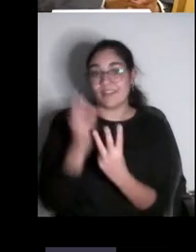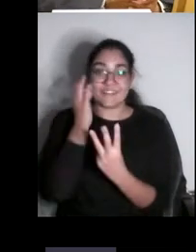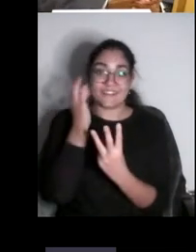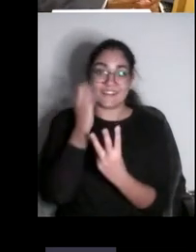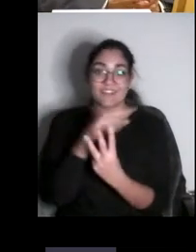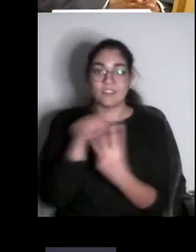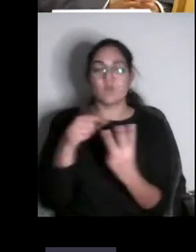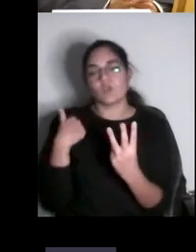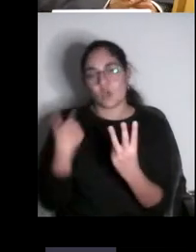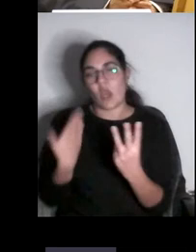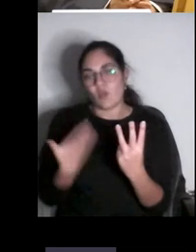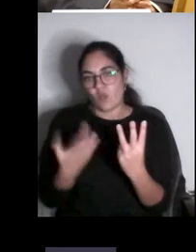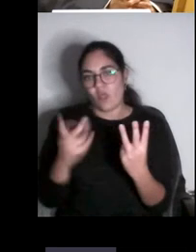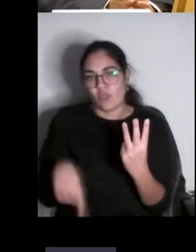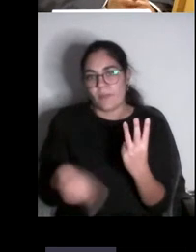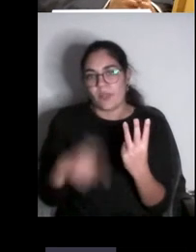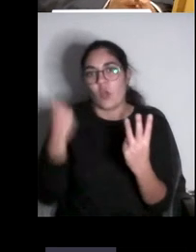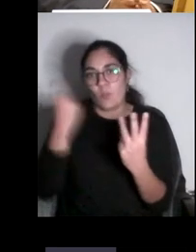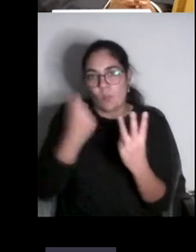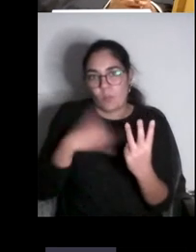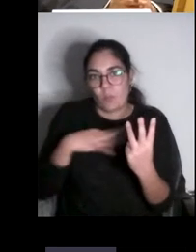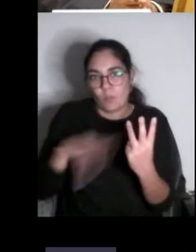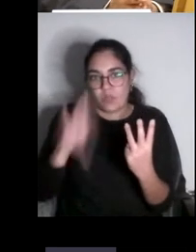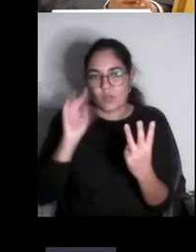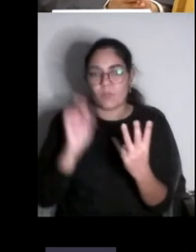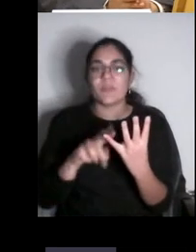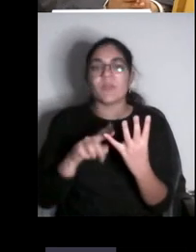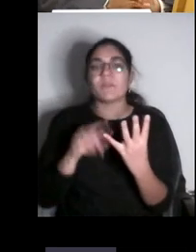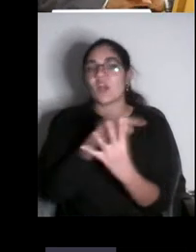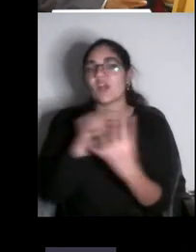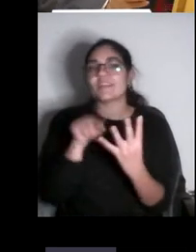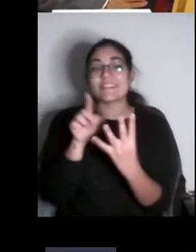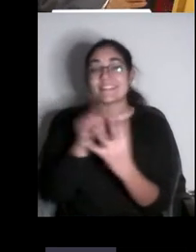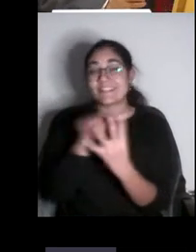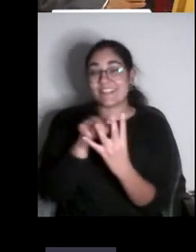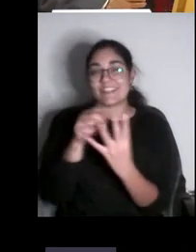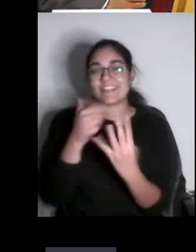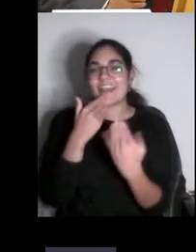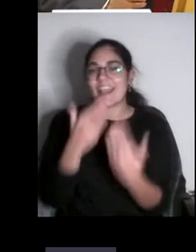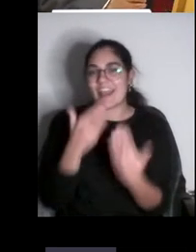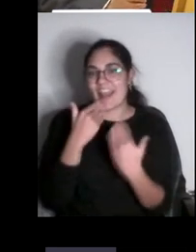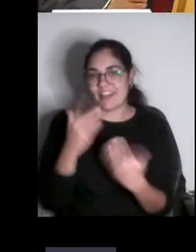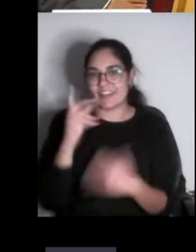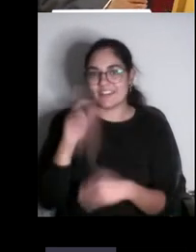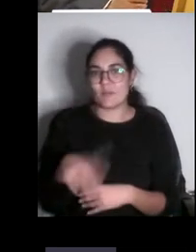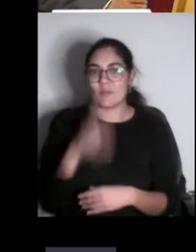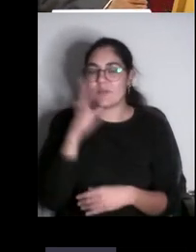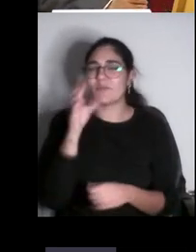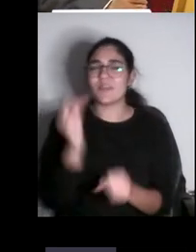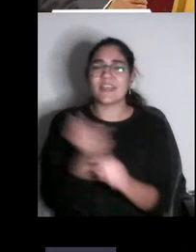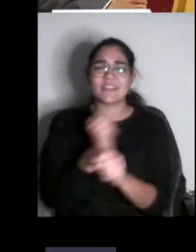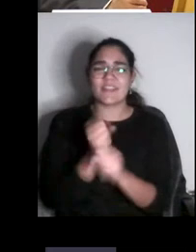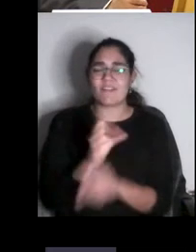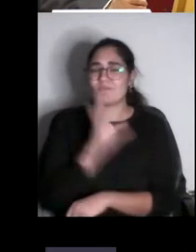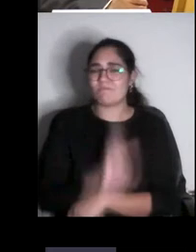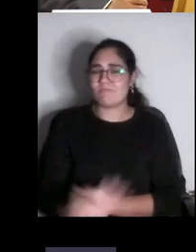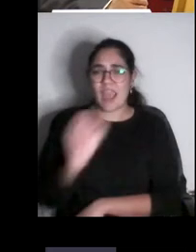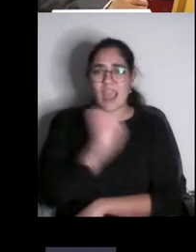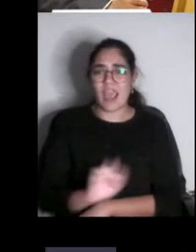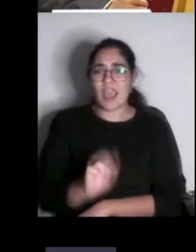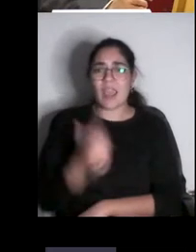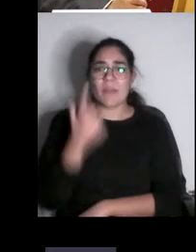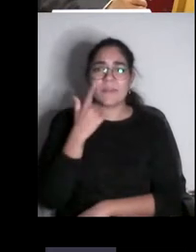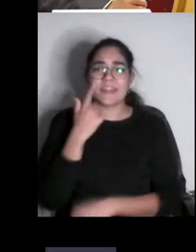he ayudado también en la medida que he podido, pero realmente quiero dar las gracias sobre todo a ellas tres porque han hecho un trabajo excepcional de ir viendo